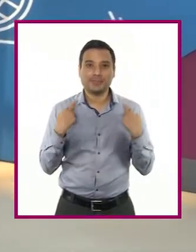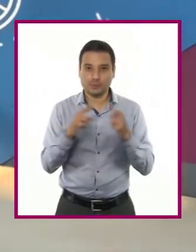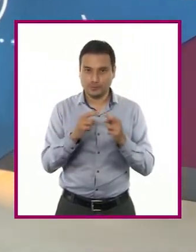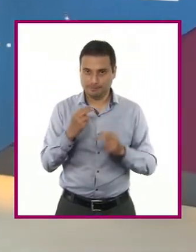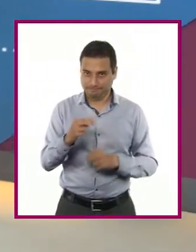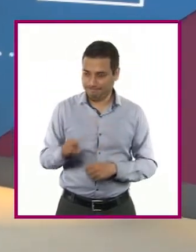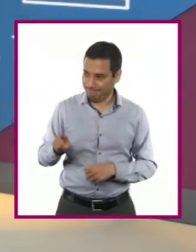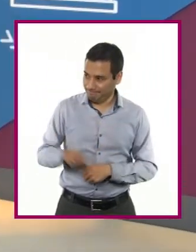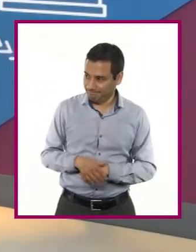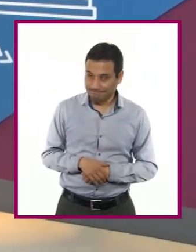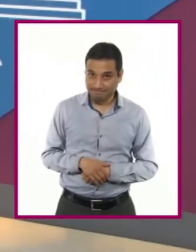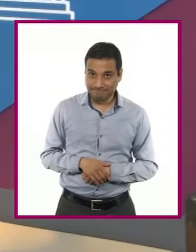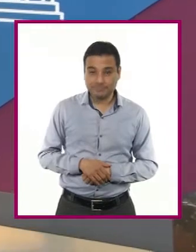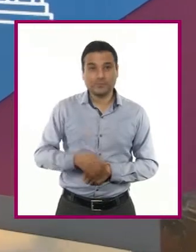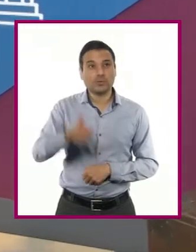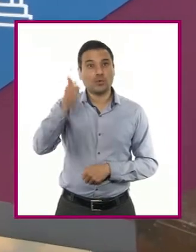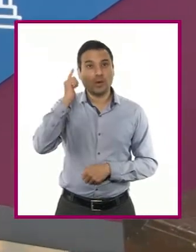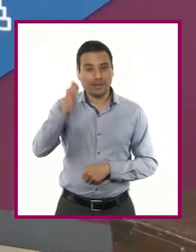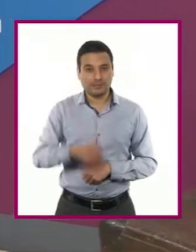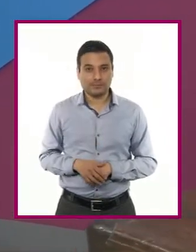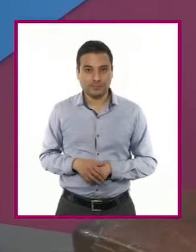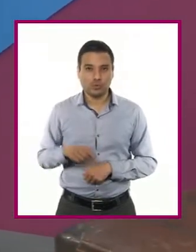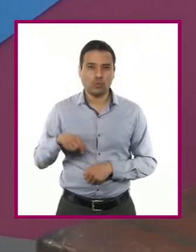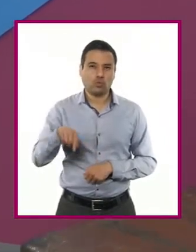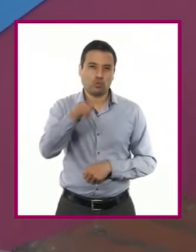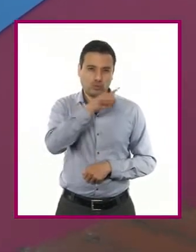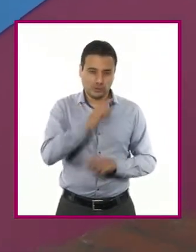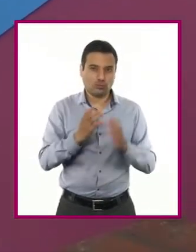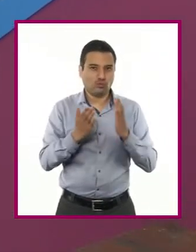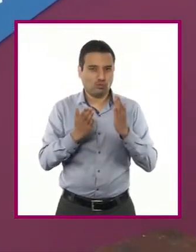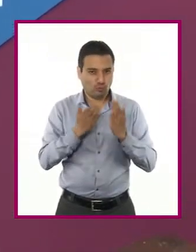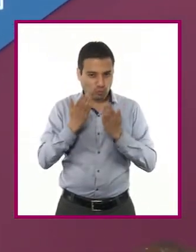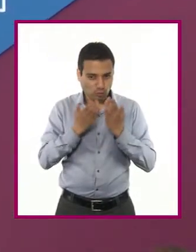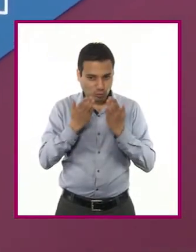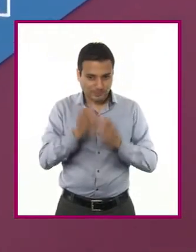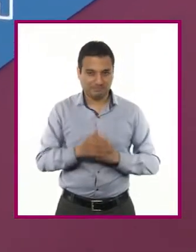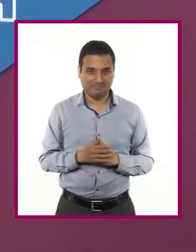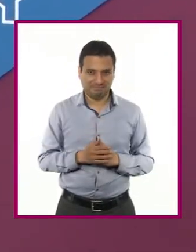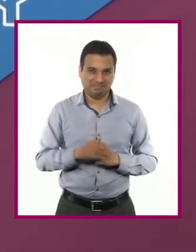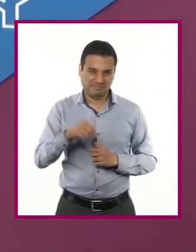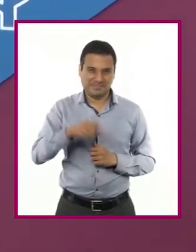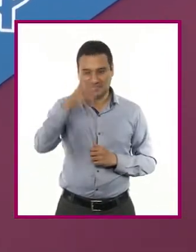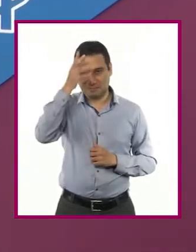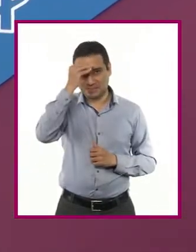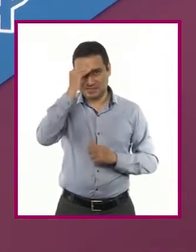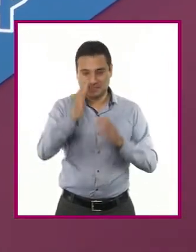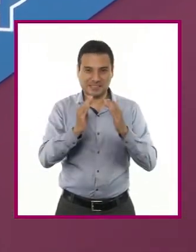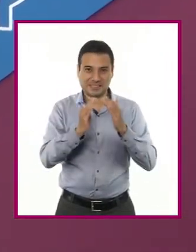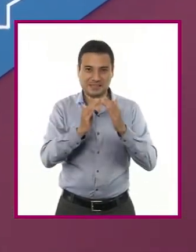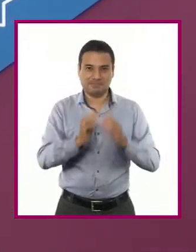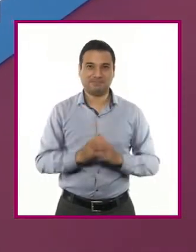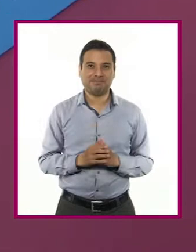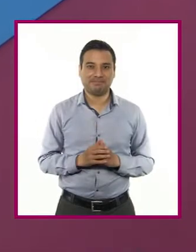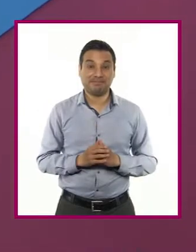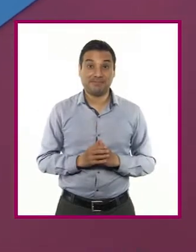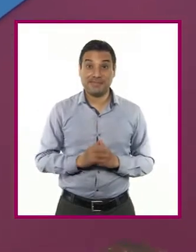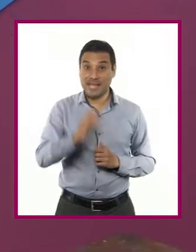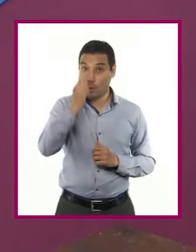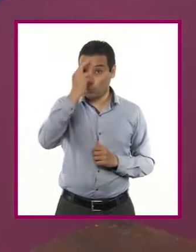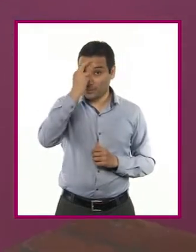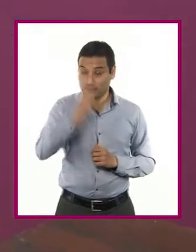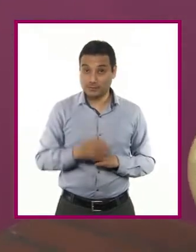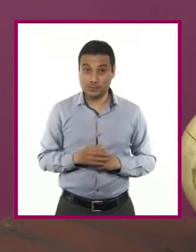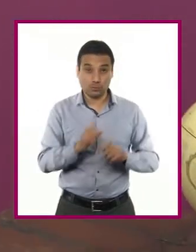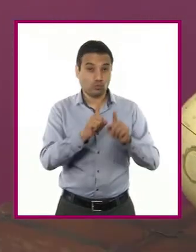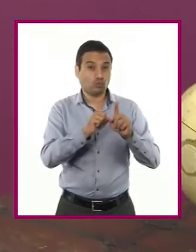en estos días estén aprovechando la oportunidad de estudiar en esta modalidad a través de Aprende en Casa. Recuerden mantener la